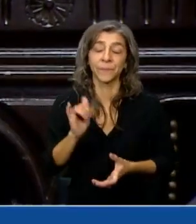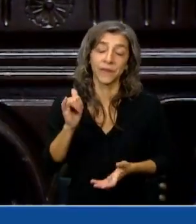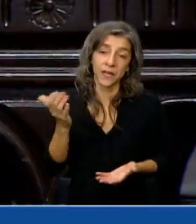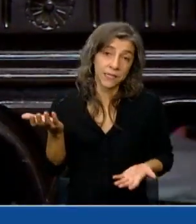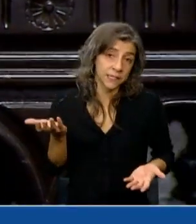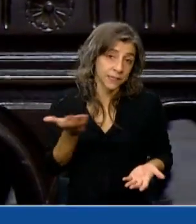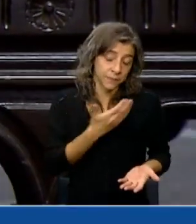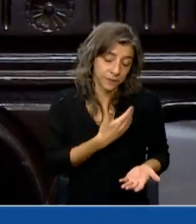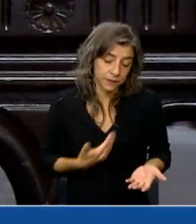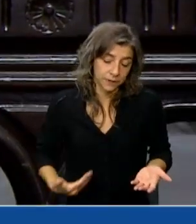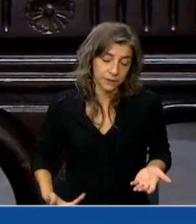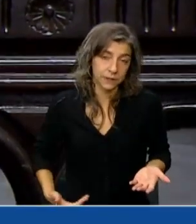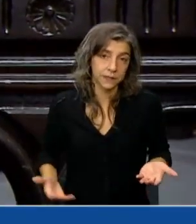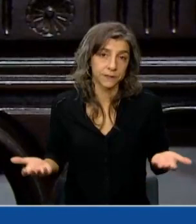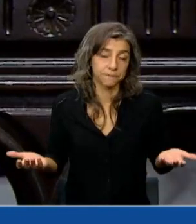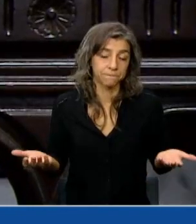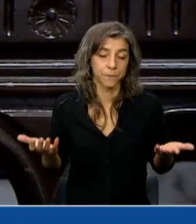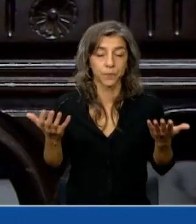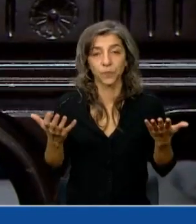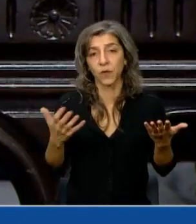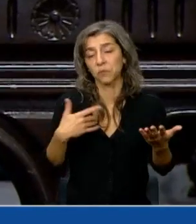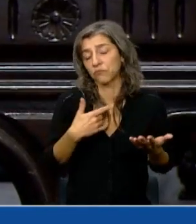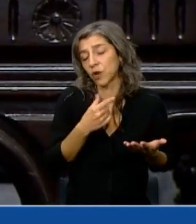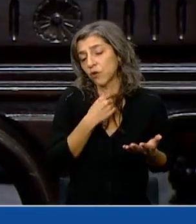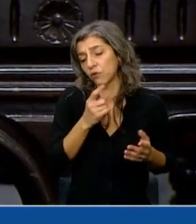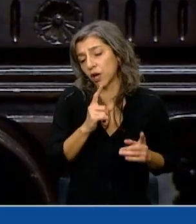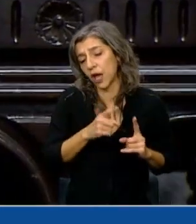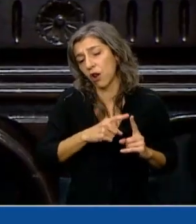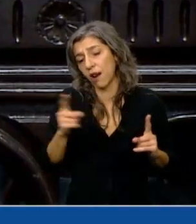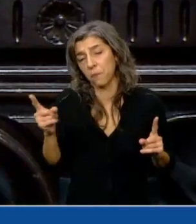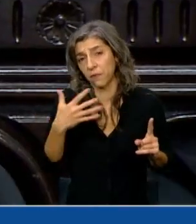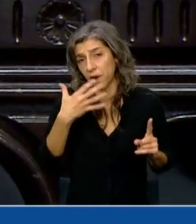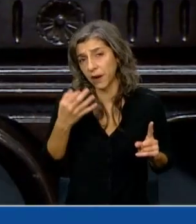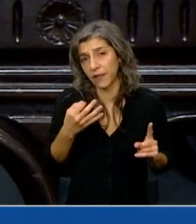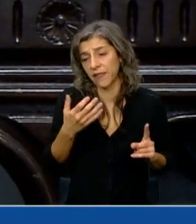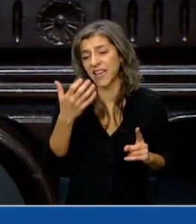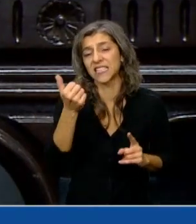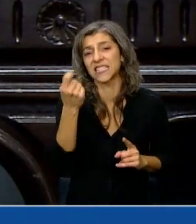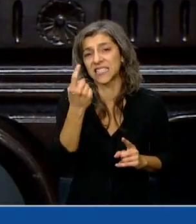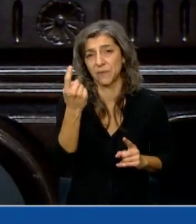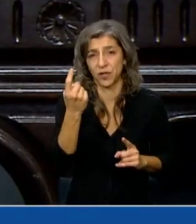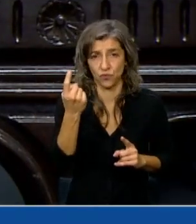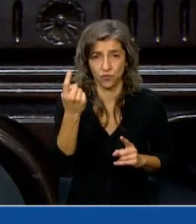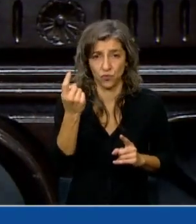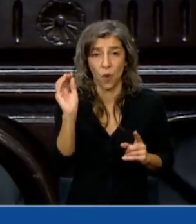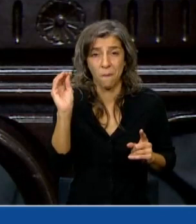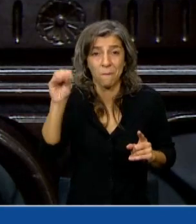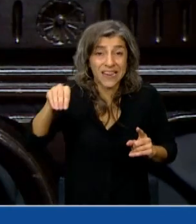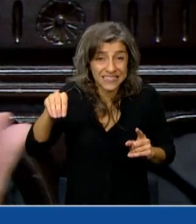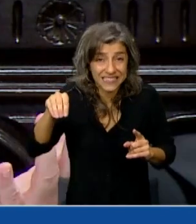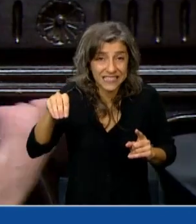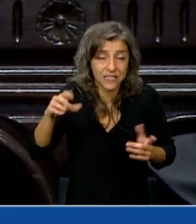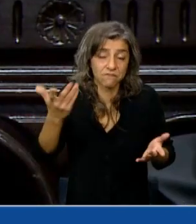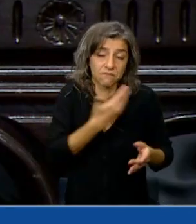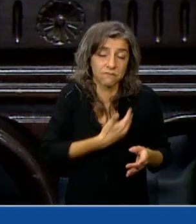presidenta, sí, obviamente no quiero abundarme, le dio 6 minutos de más usted en el manejo de la Cámara, de la presidencia de la